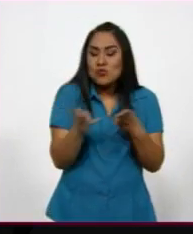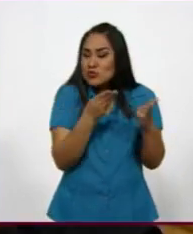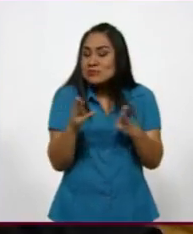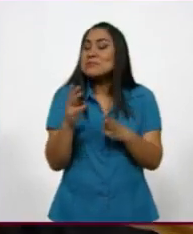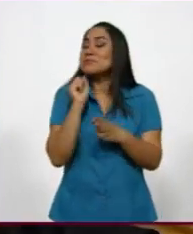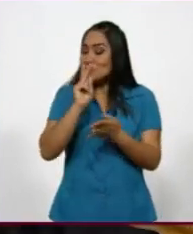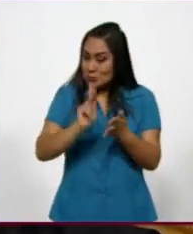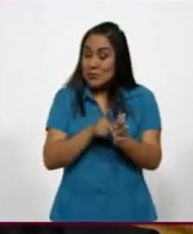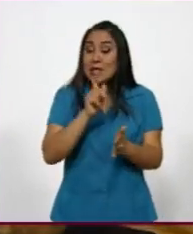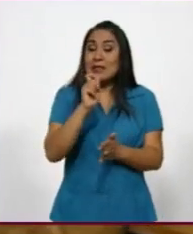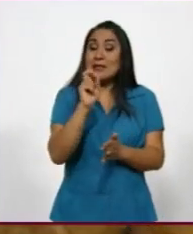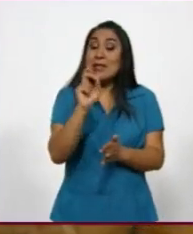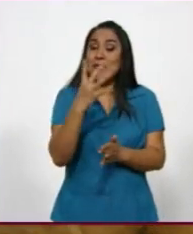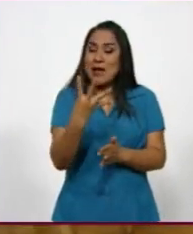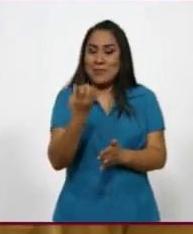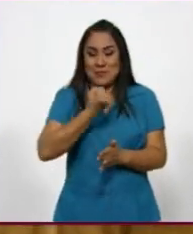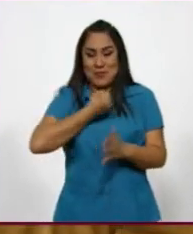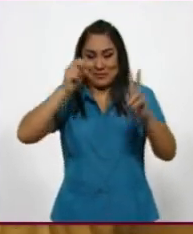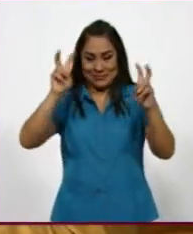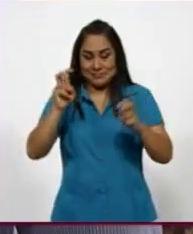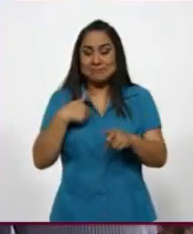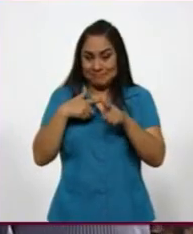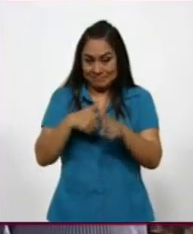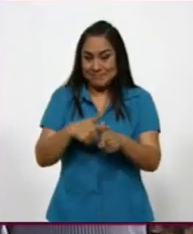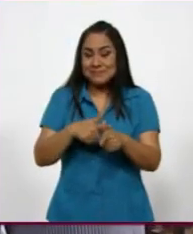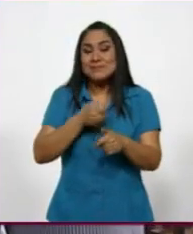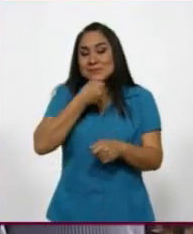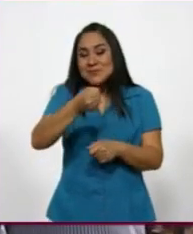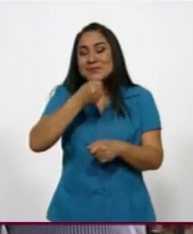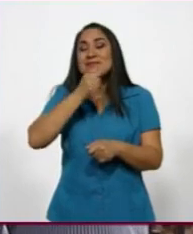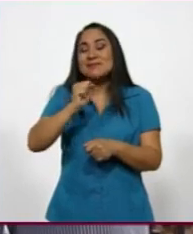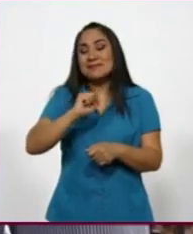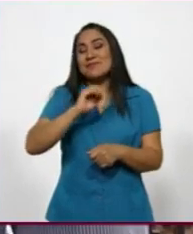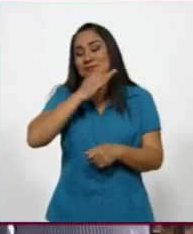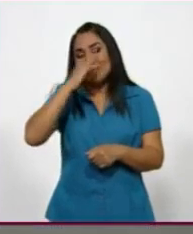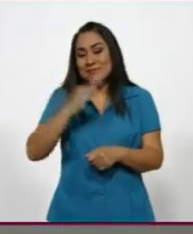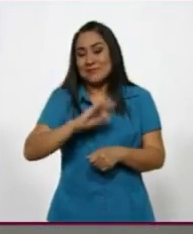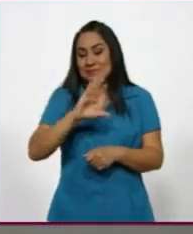estará nuevamente 34 puñaladas. Continuamos en la cobertura del Festival Cervantino con imágenes de